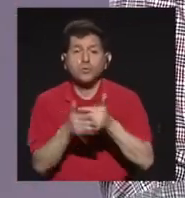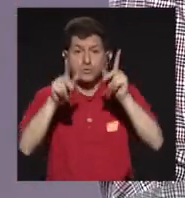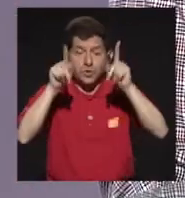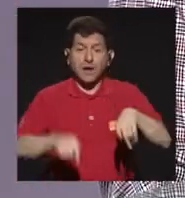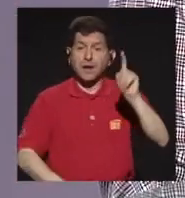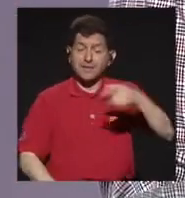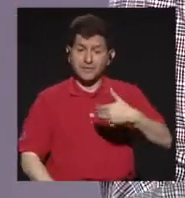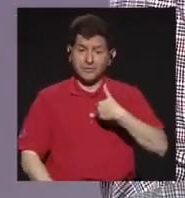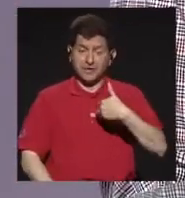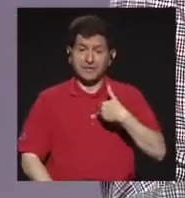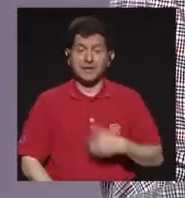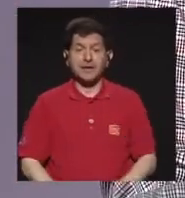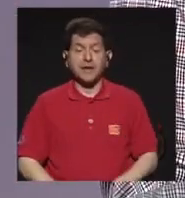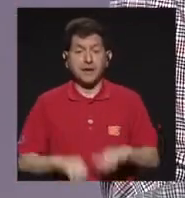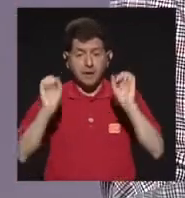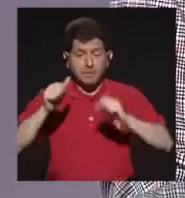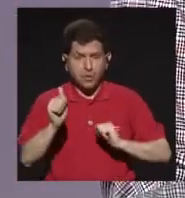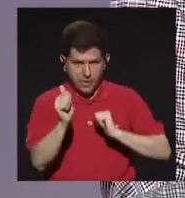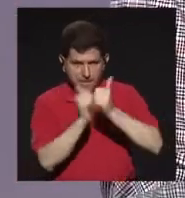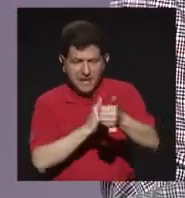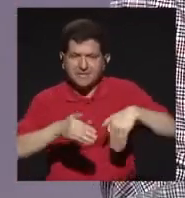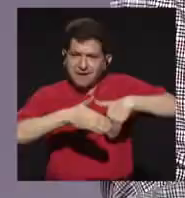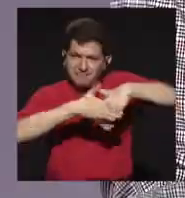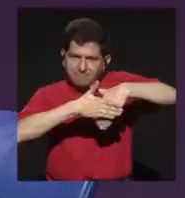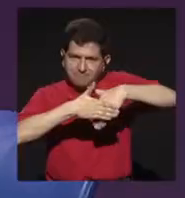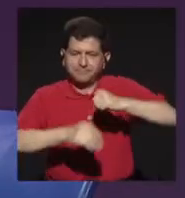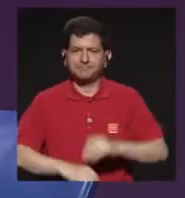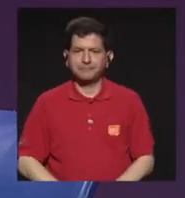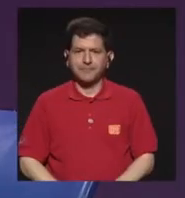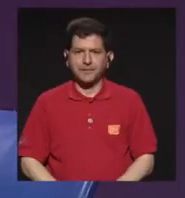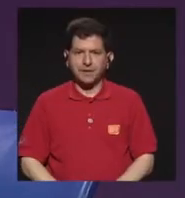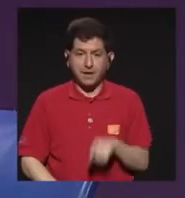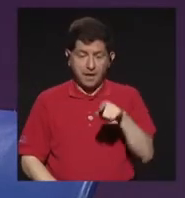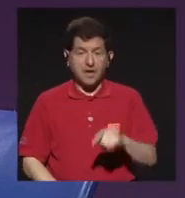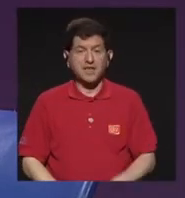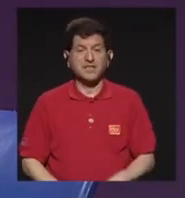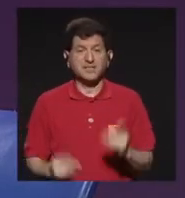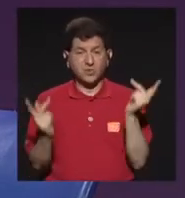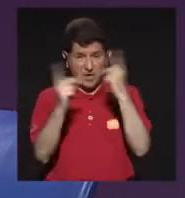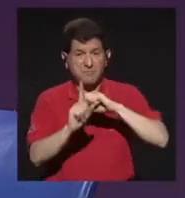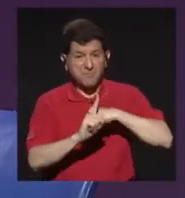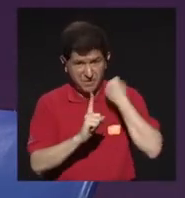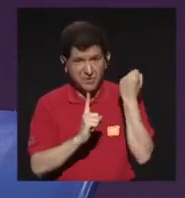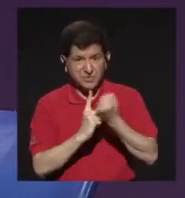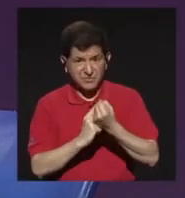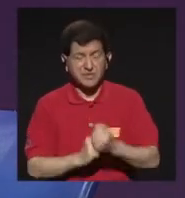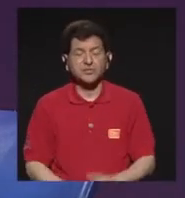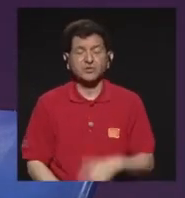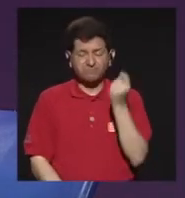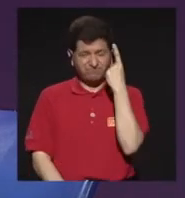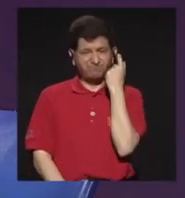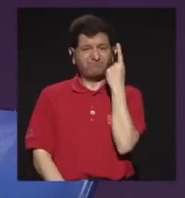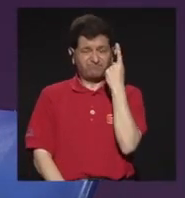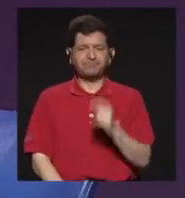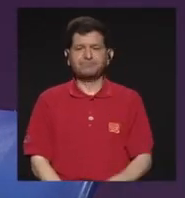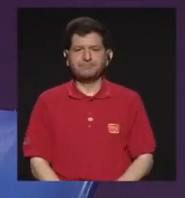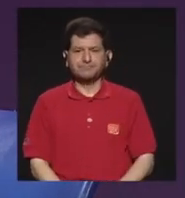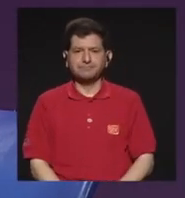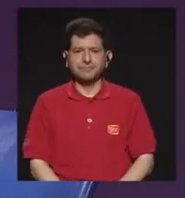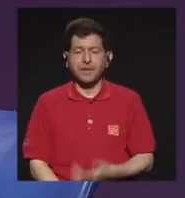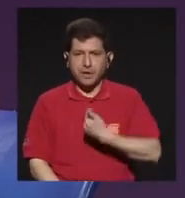persona necesita para superar esa barrera. Eso sería un agravante, por supuesto, le comprendo. Vamos a